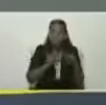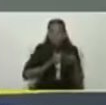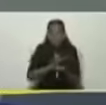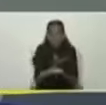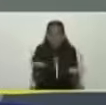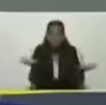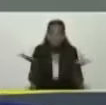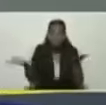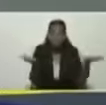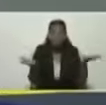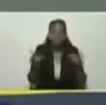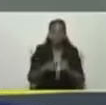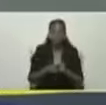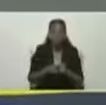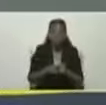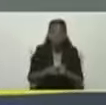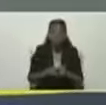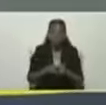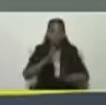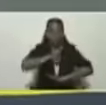bienes, servicios